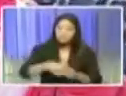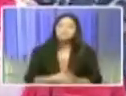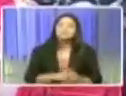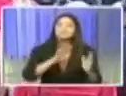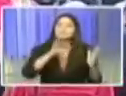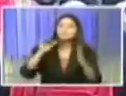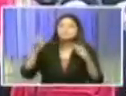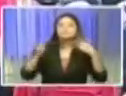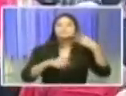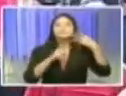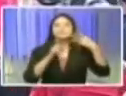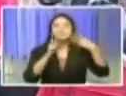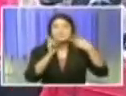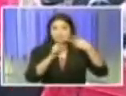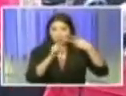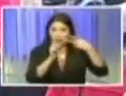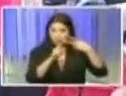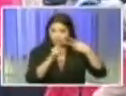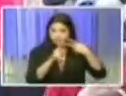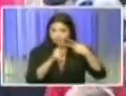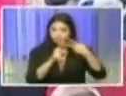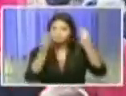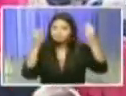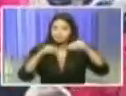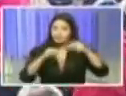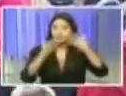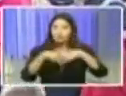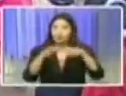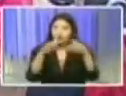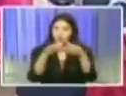Segundo, Comunicalle, Pacto,